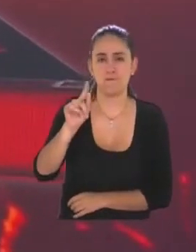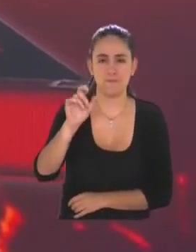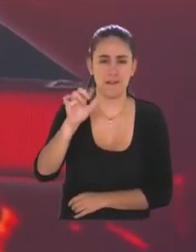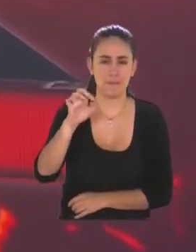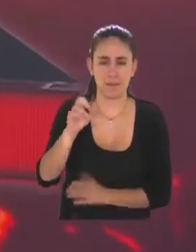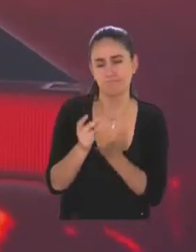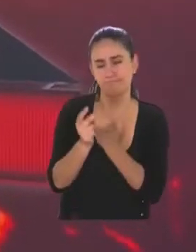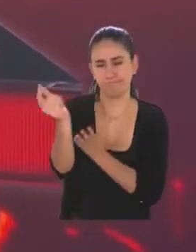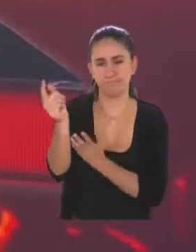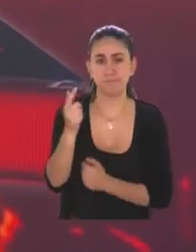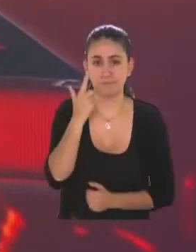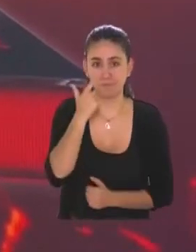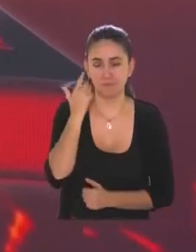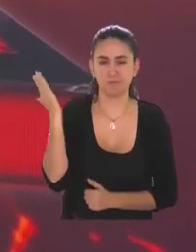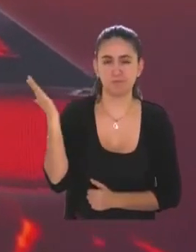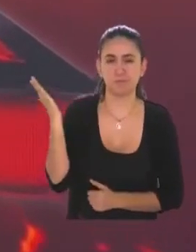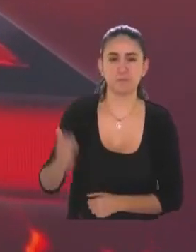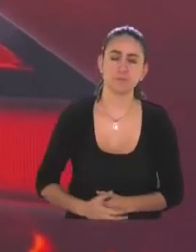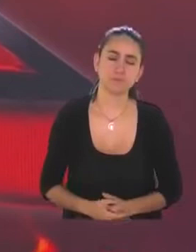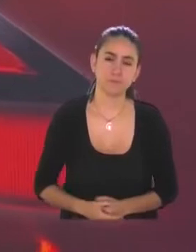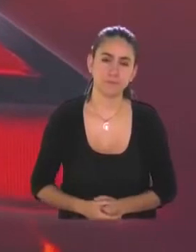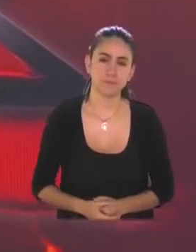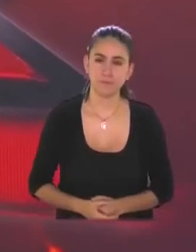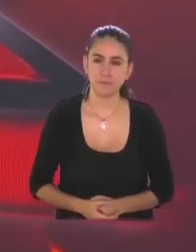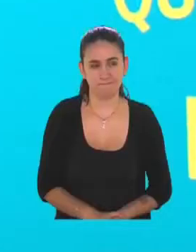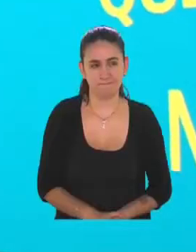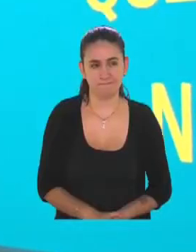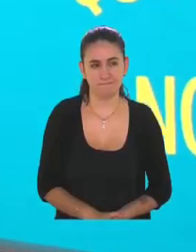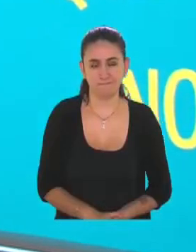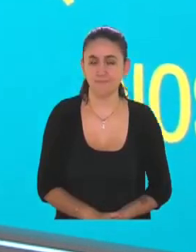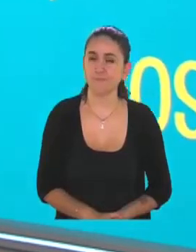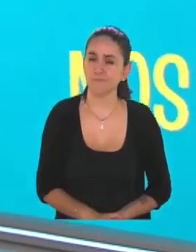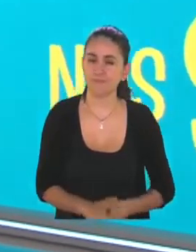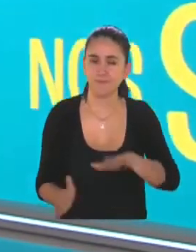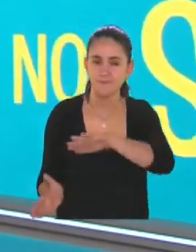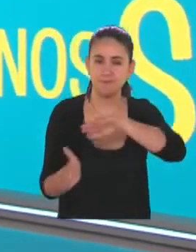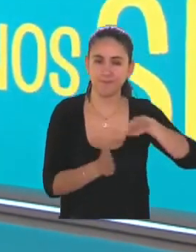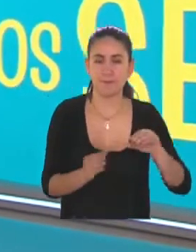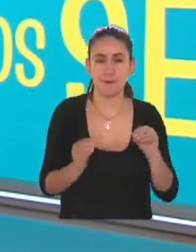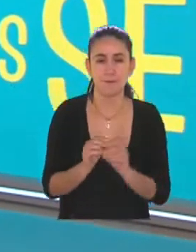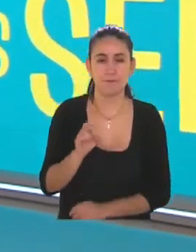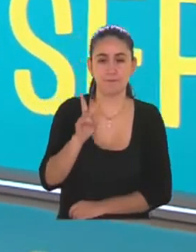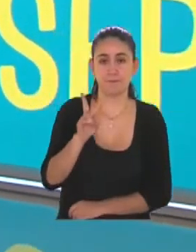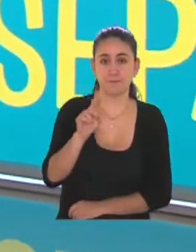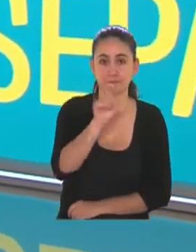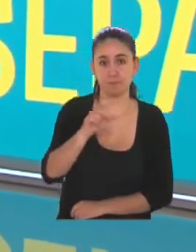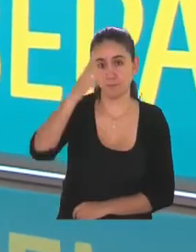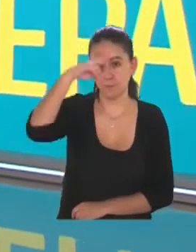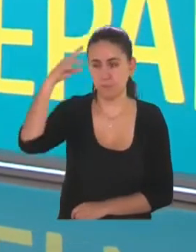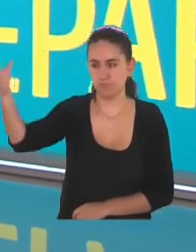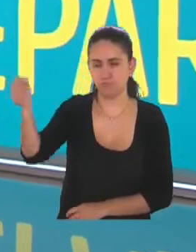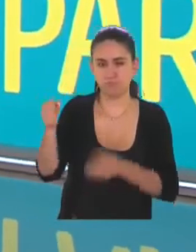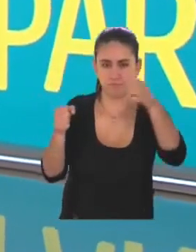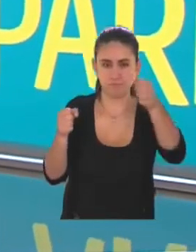reciente eliminado. Acá, los mejores momentos de la noche. Y dos mexicanos hacen parte hasta que la plata no se pare. Se